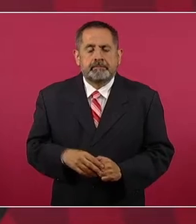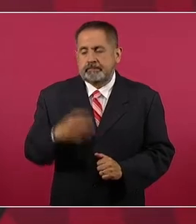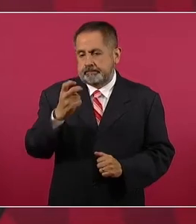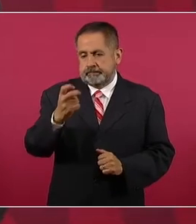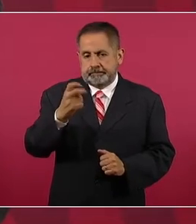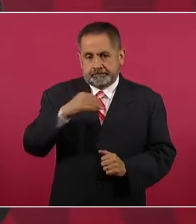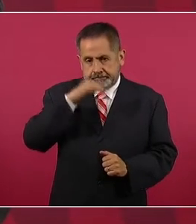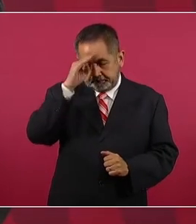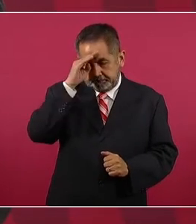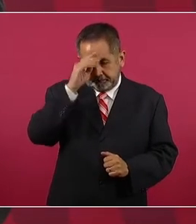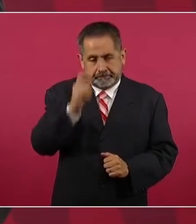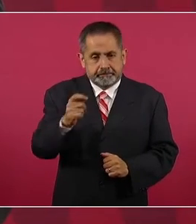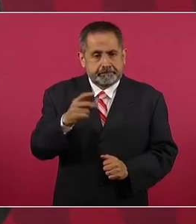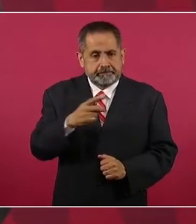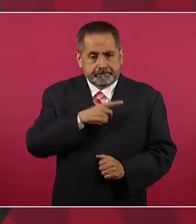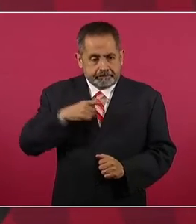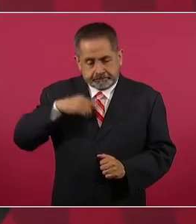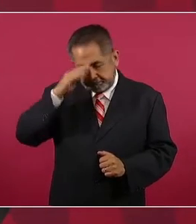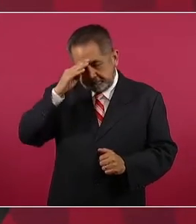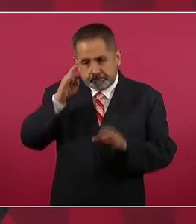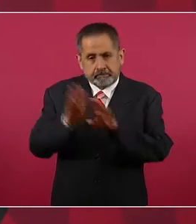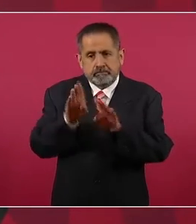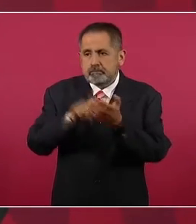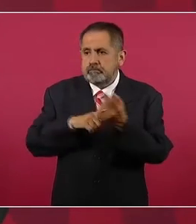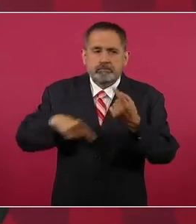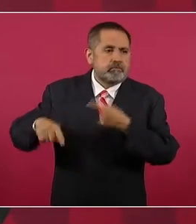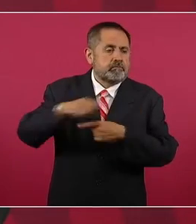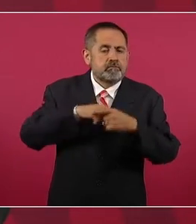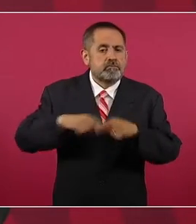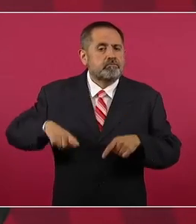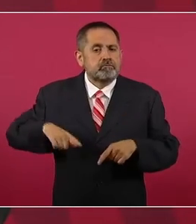Entonces, ¿qué es lo que tiene que procurar cualquier gobierno?